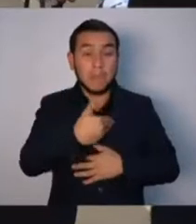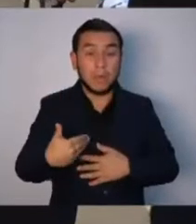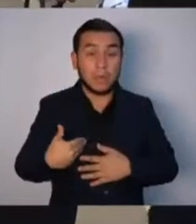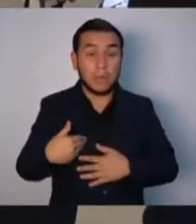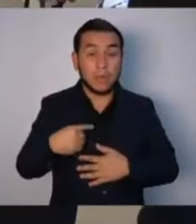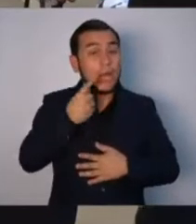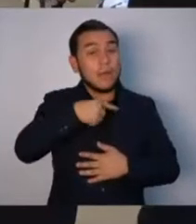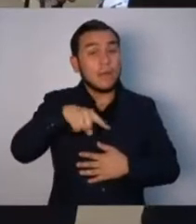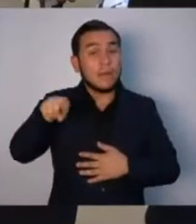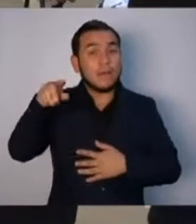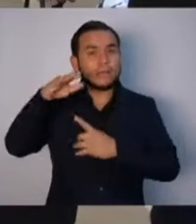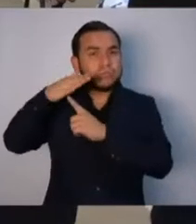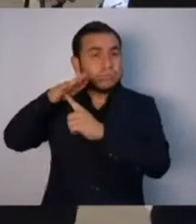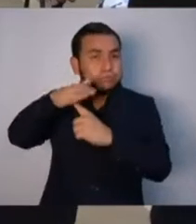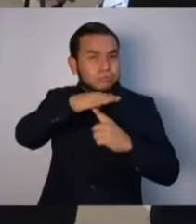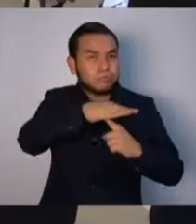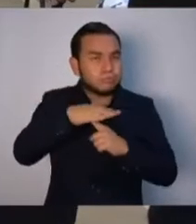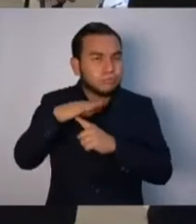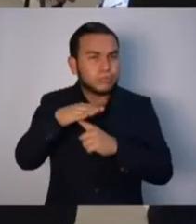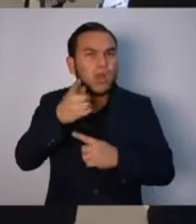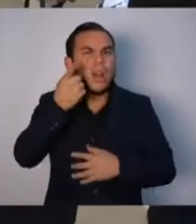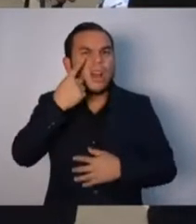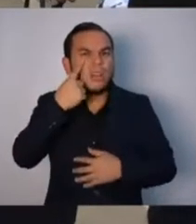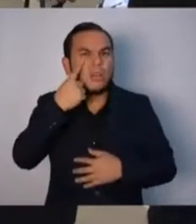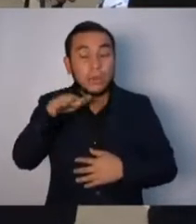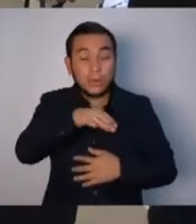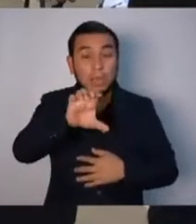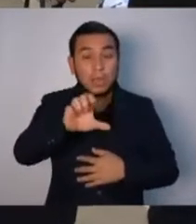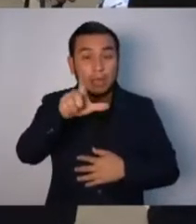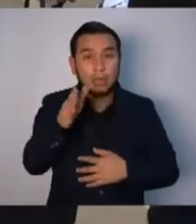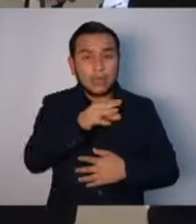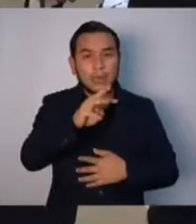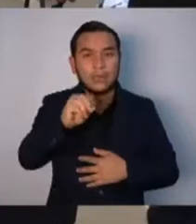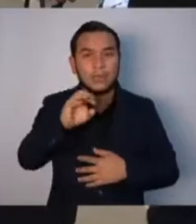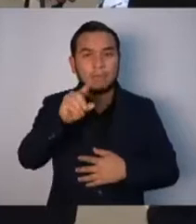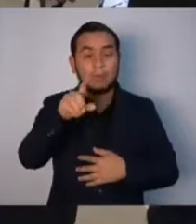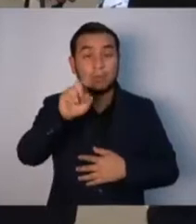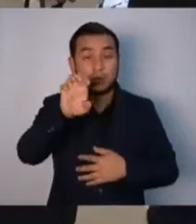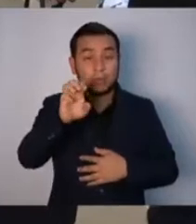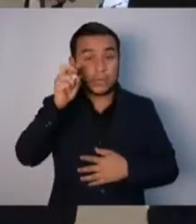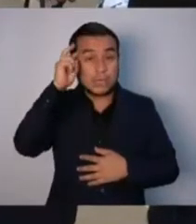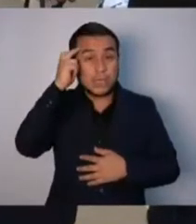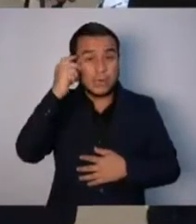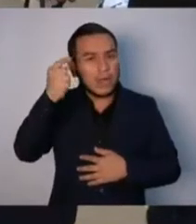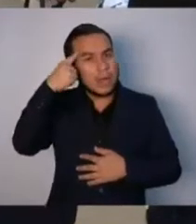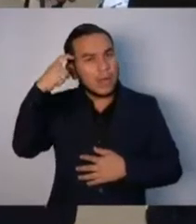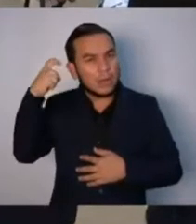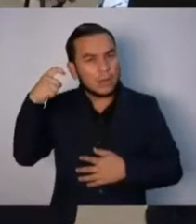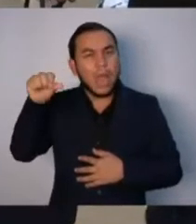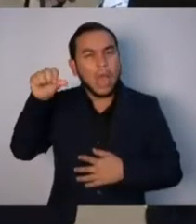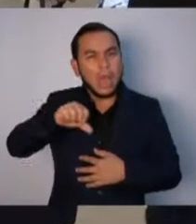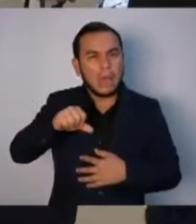al mosso t y eso a la gente le va a recordar lo malo pero ya no viven los niños